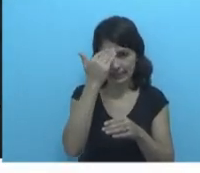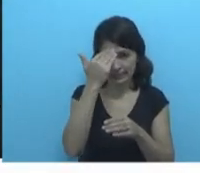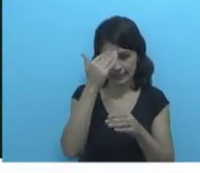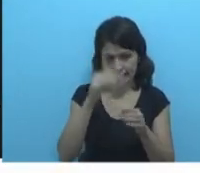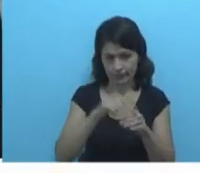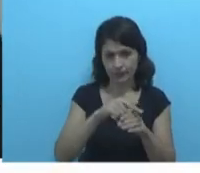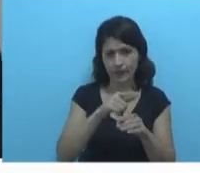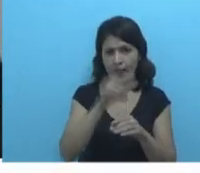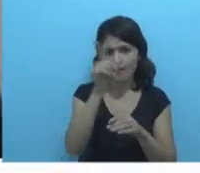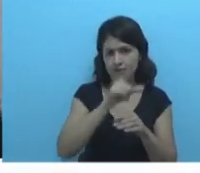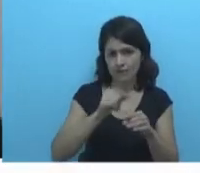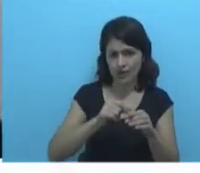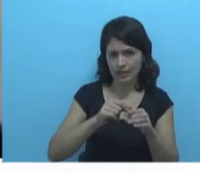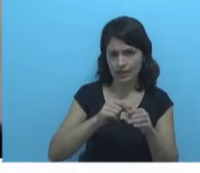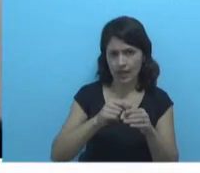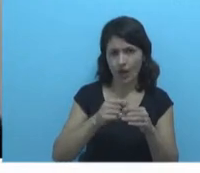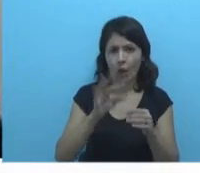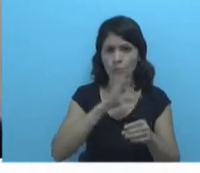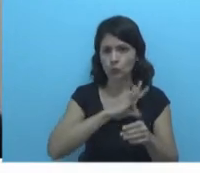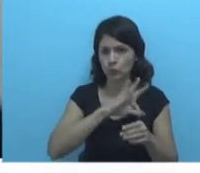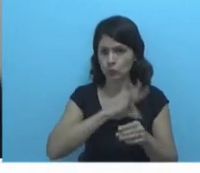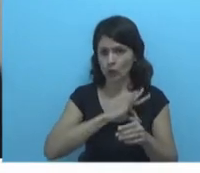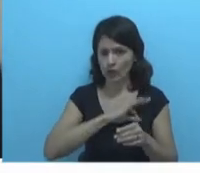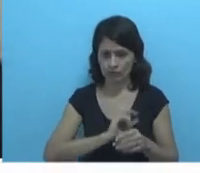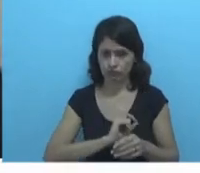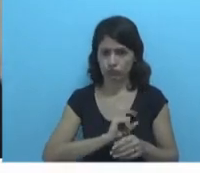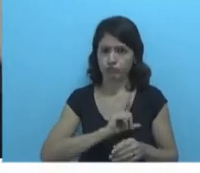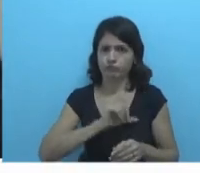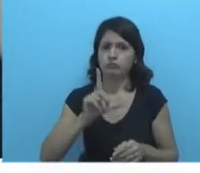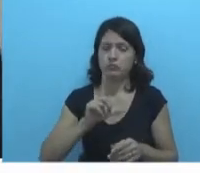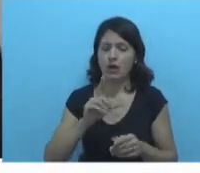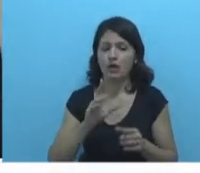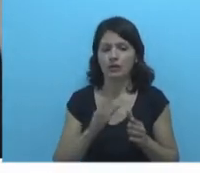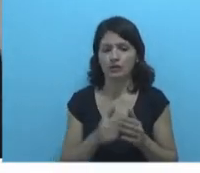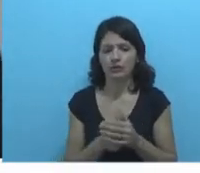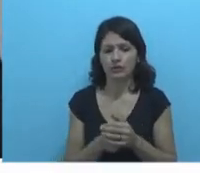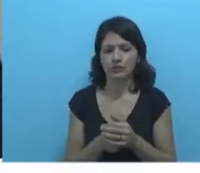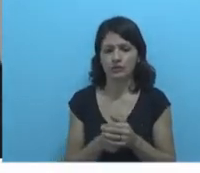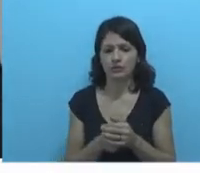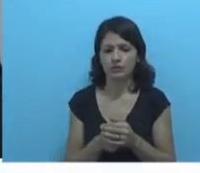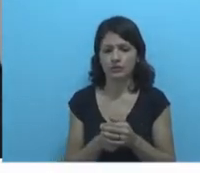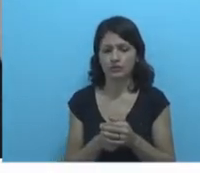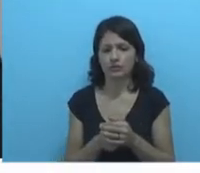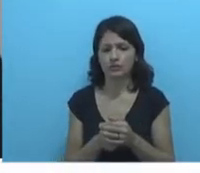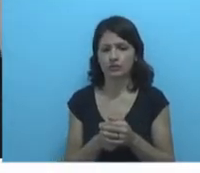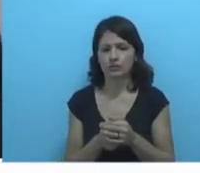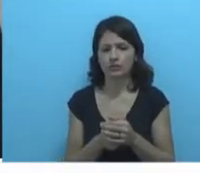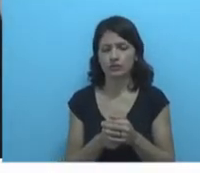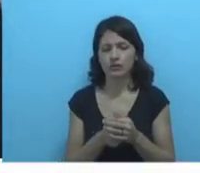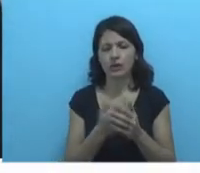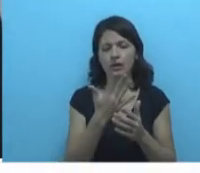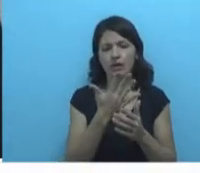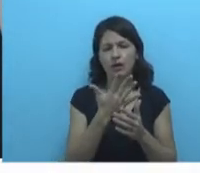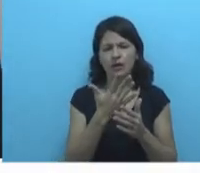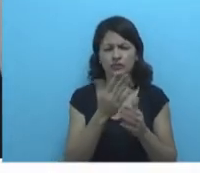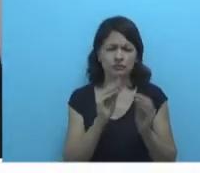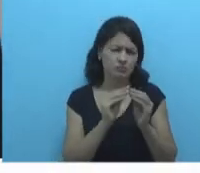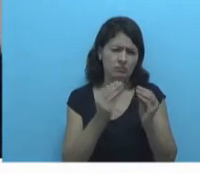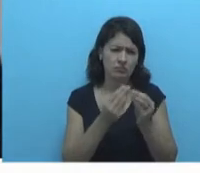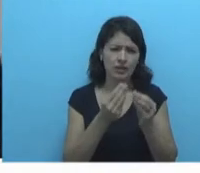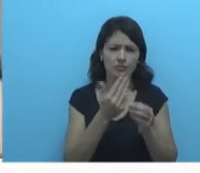tenía mayores niveles de ingreso, con un salario promedio que superaba los $500